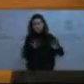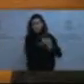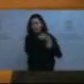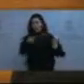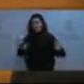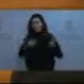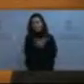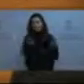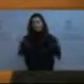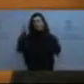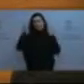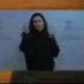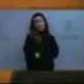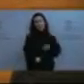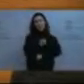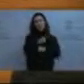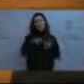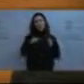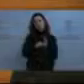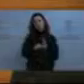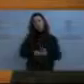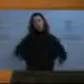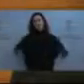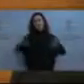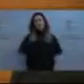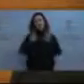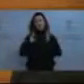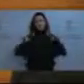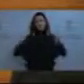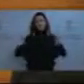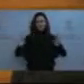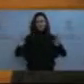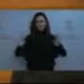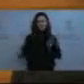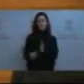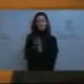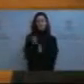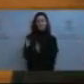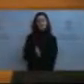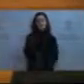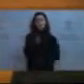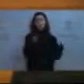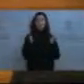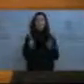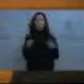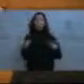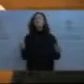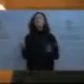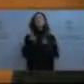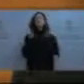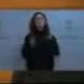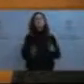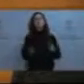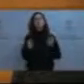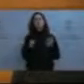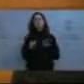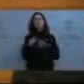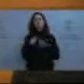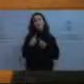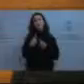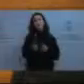2010, impartido por el Instituto Empresa SL. Y la segunda fase fue pedirle los gastos del gerente correspondientes a los